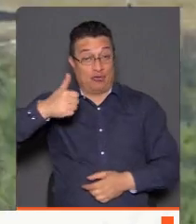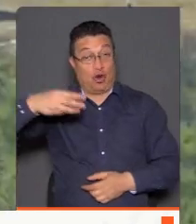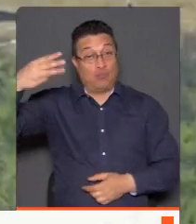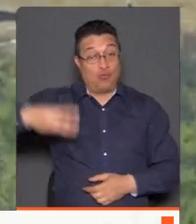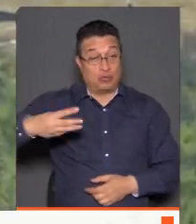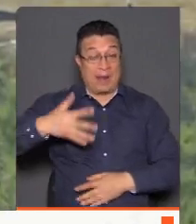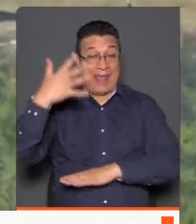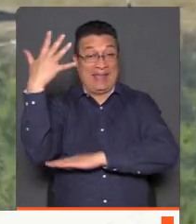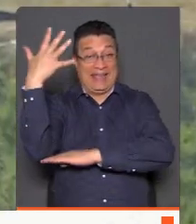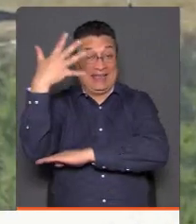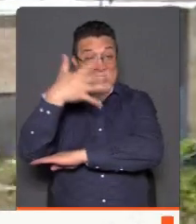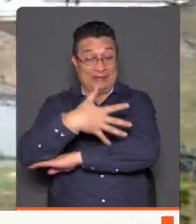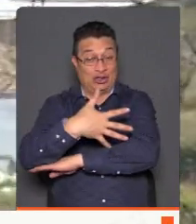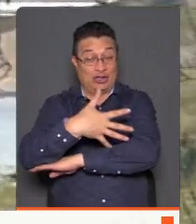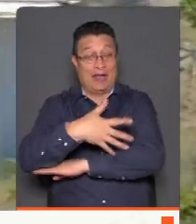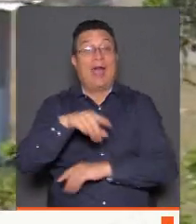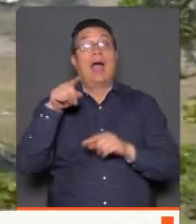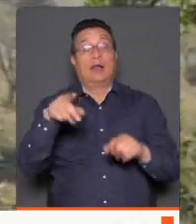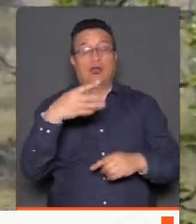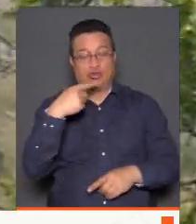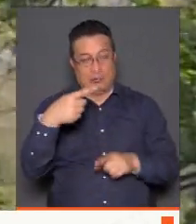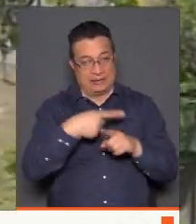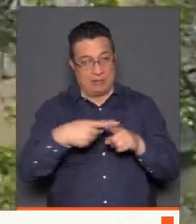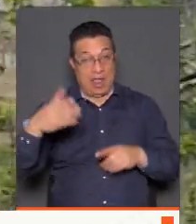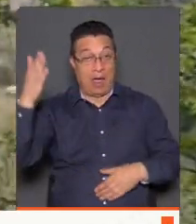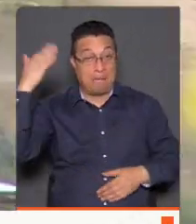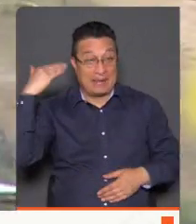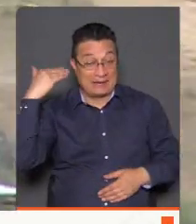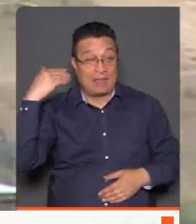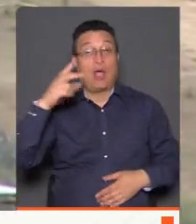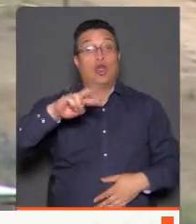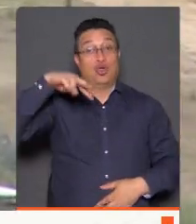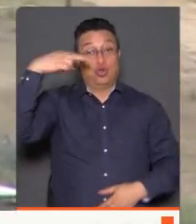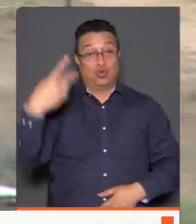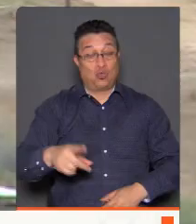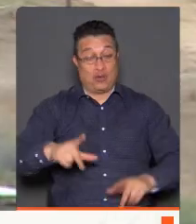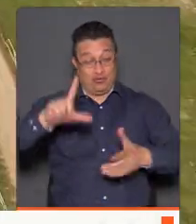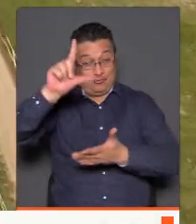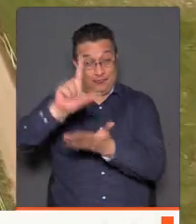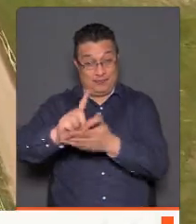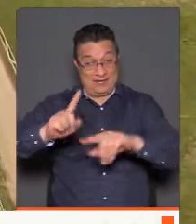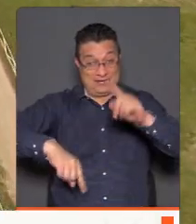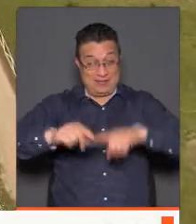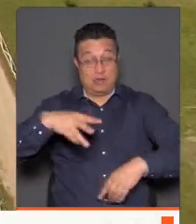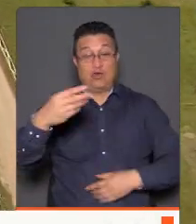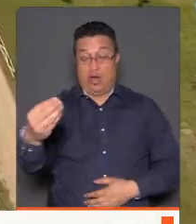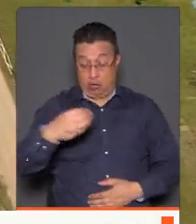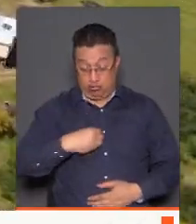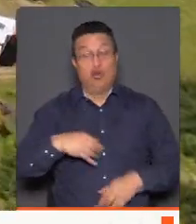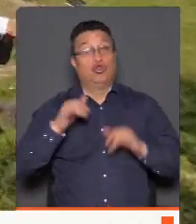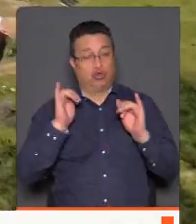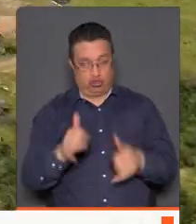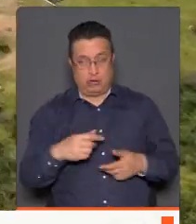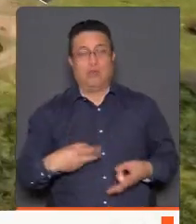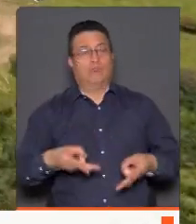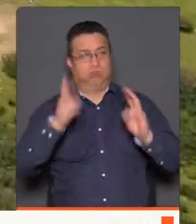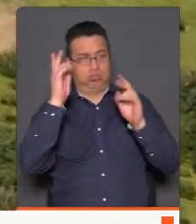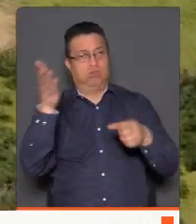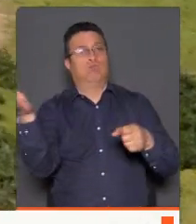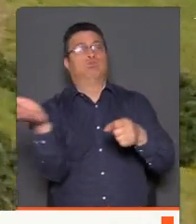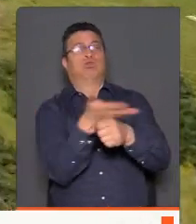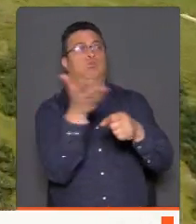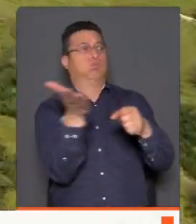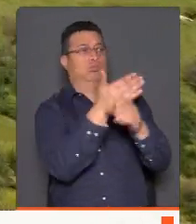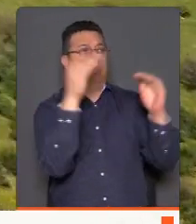de Quillota emitida la semana recién pasada, el dueño del disputado terreno, una vez notificado, ya tiene la facultad para demoler todas las